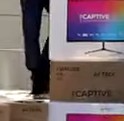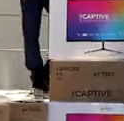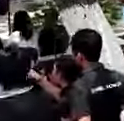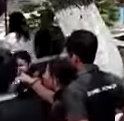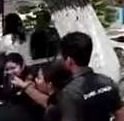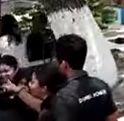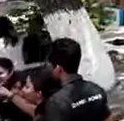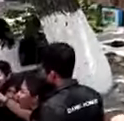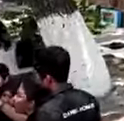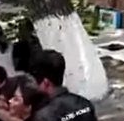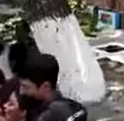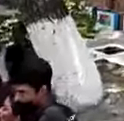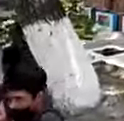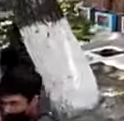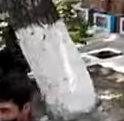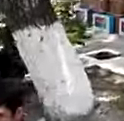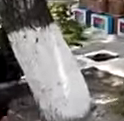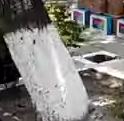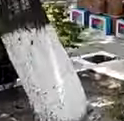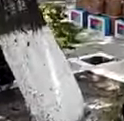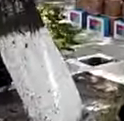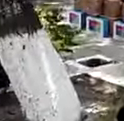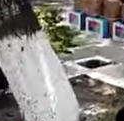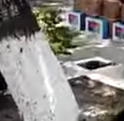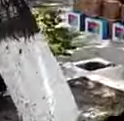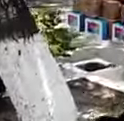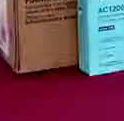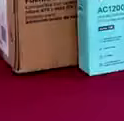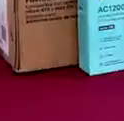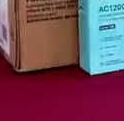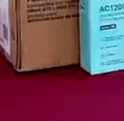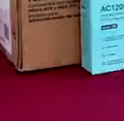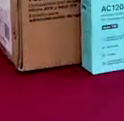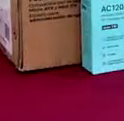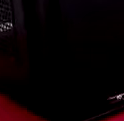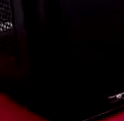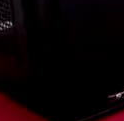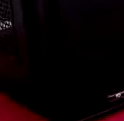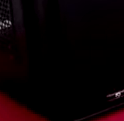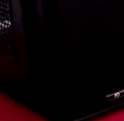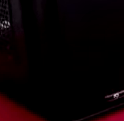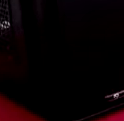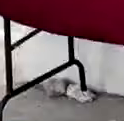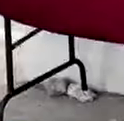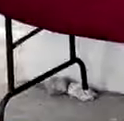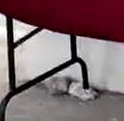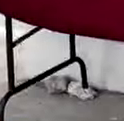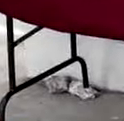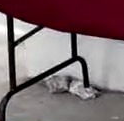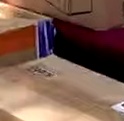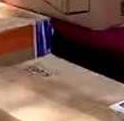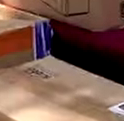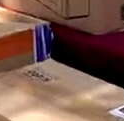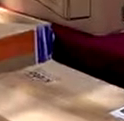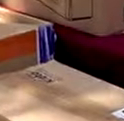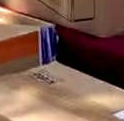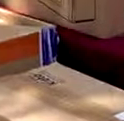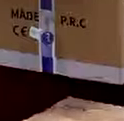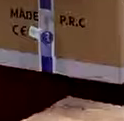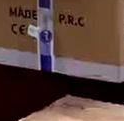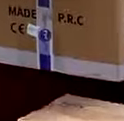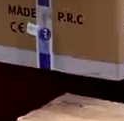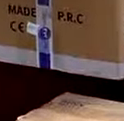estado. Con una inversión, y digo, reitero y recalco y subrayo, inversión,